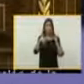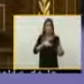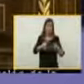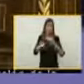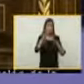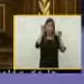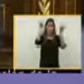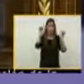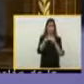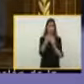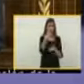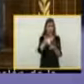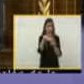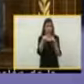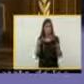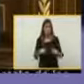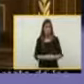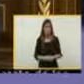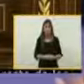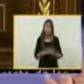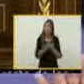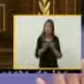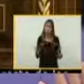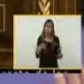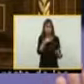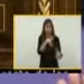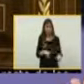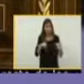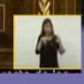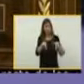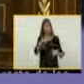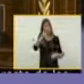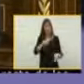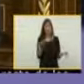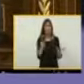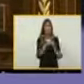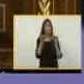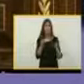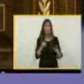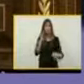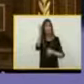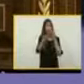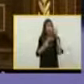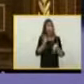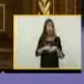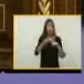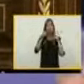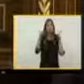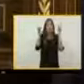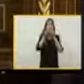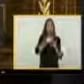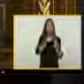Socialista foi o primeiro partido. Claro, pero que esa apelación a que as bases do Partido Socialista... O Partido Popular estuvo de acuerdo en principio en Andalucía en hacer un goberno